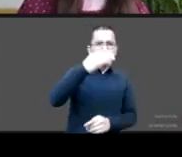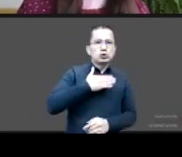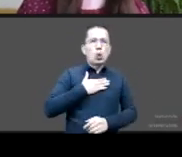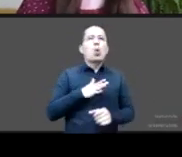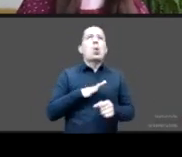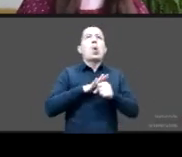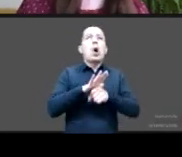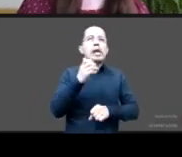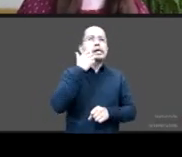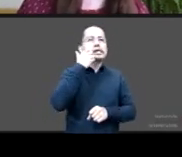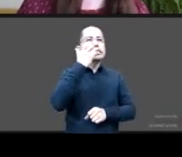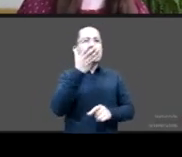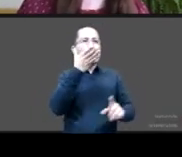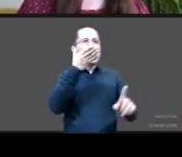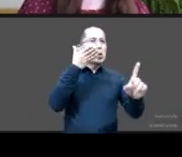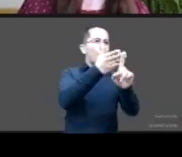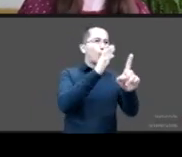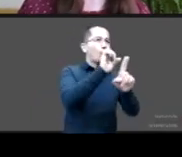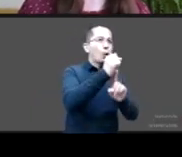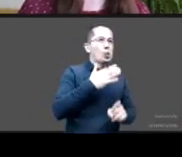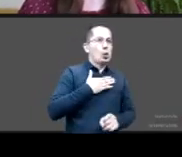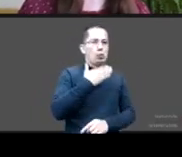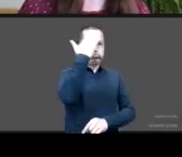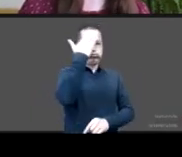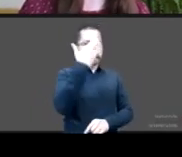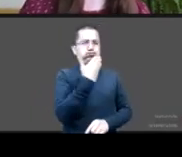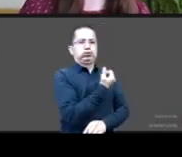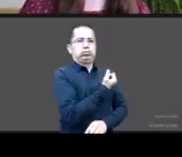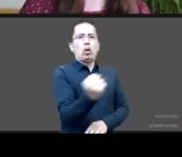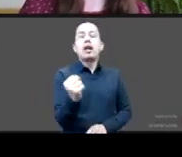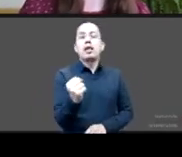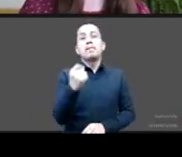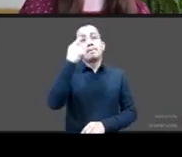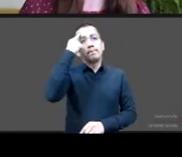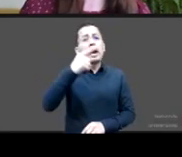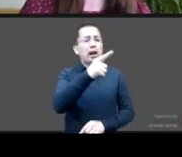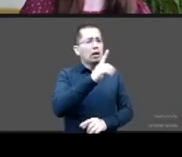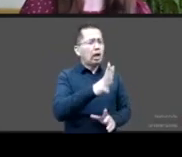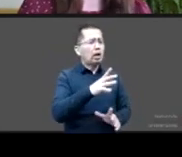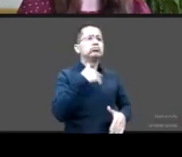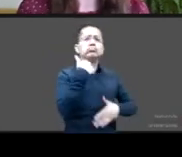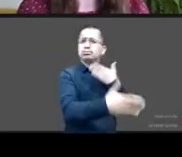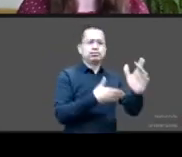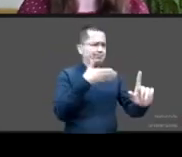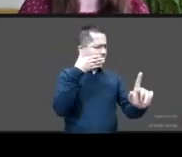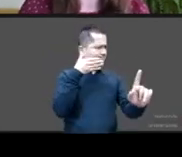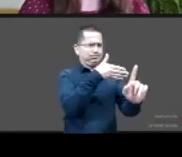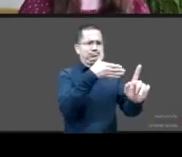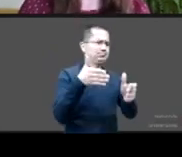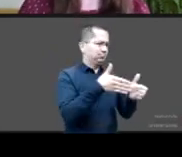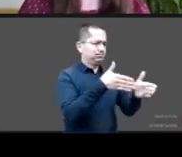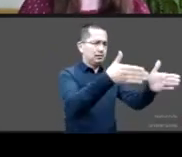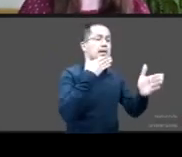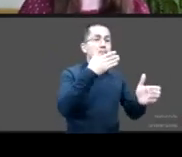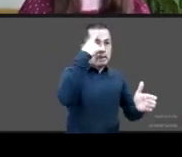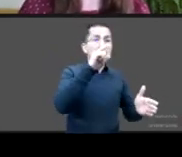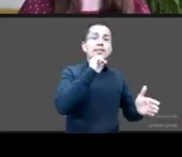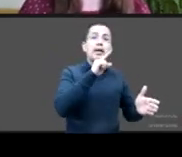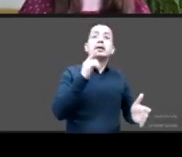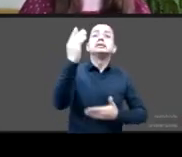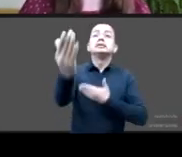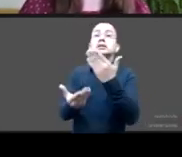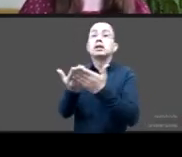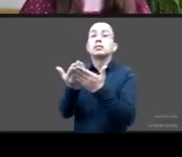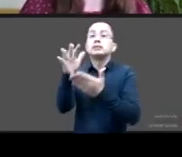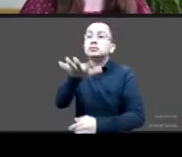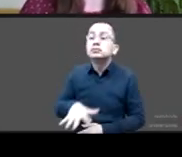tiene pues puedan ser puestas ¿no? al servicio de la comunidad y vaya al servicio pues de todos